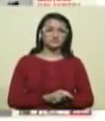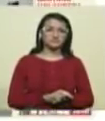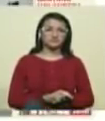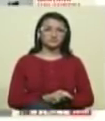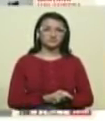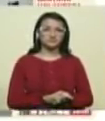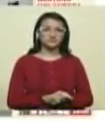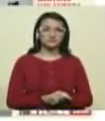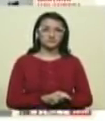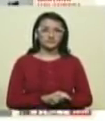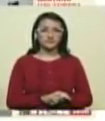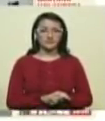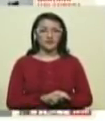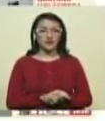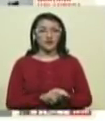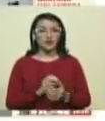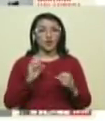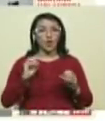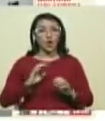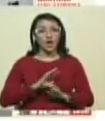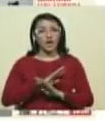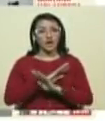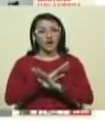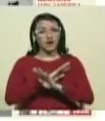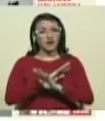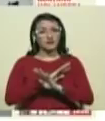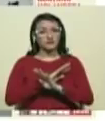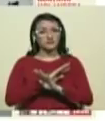cosa la OEA que la expresión